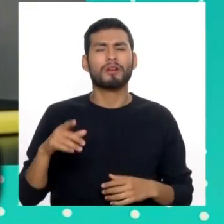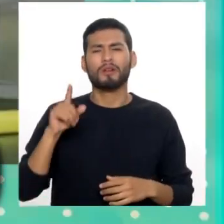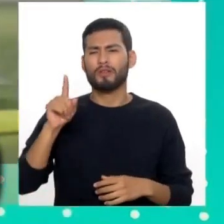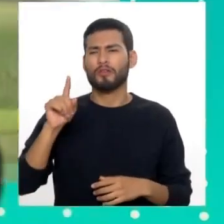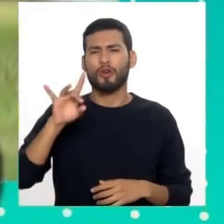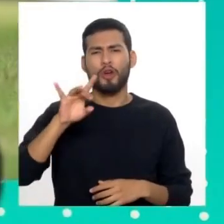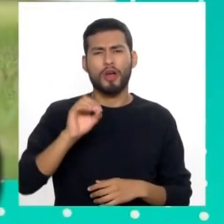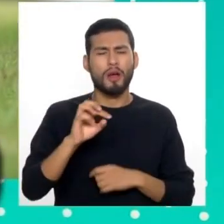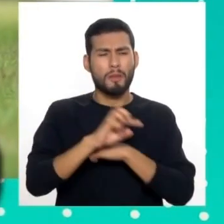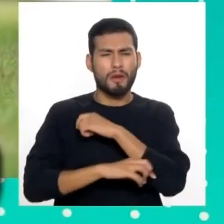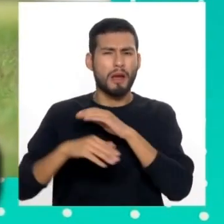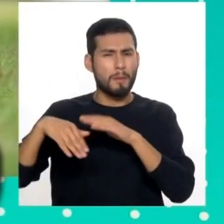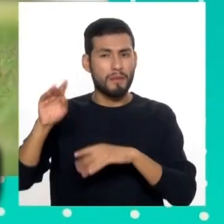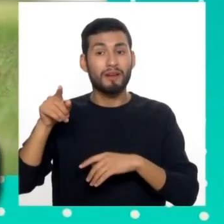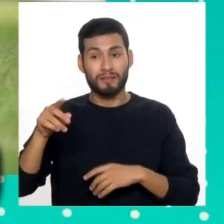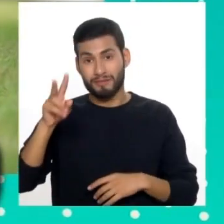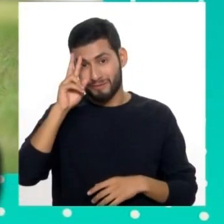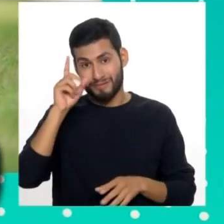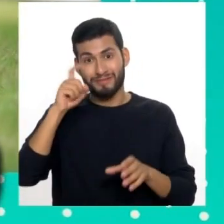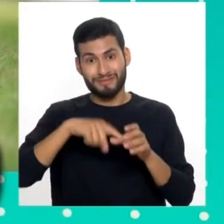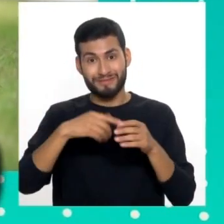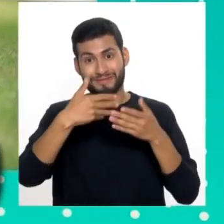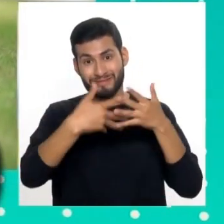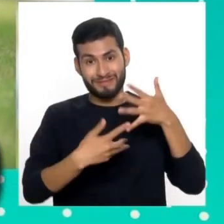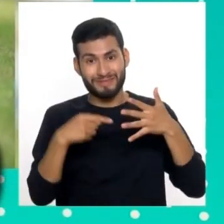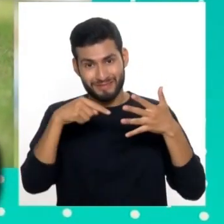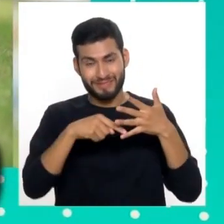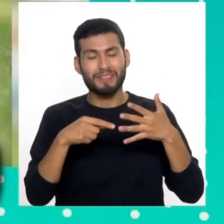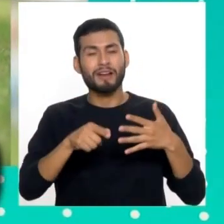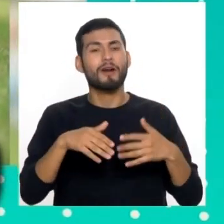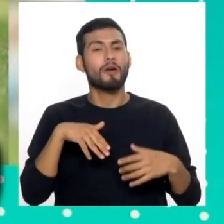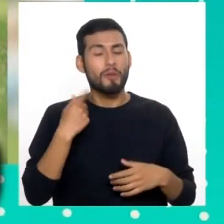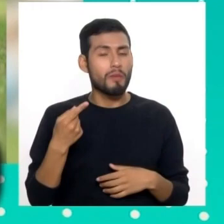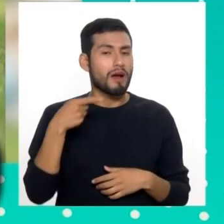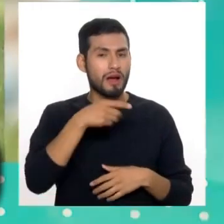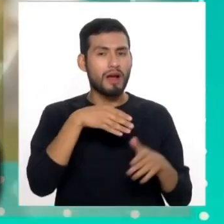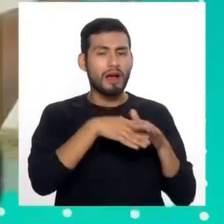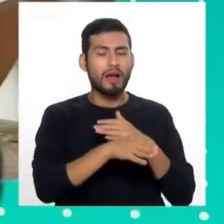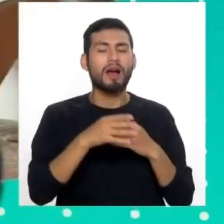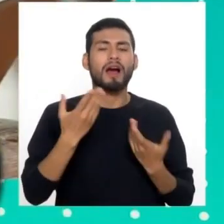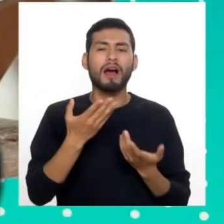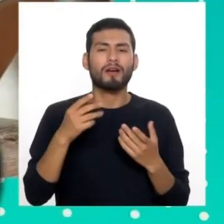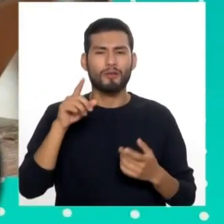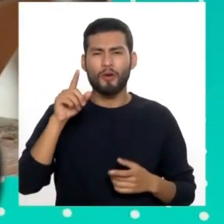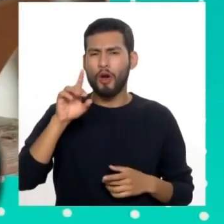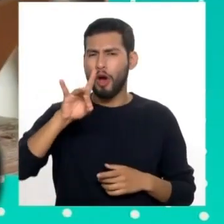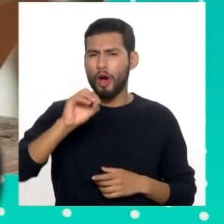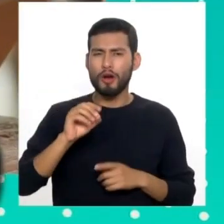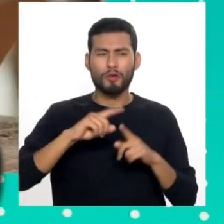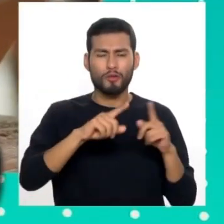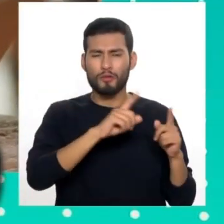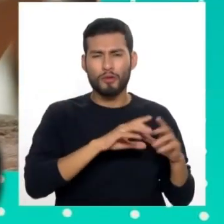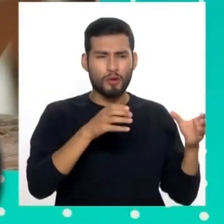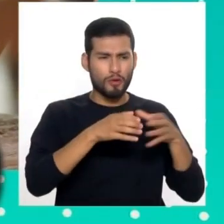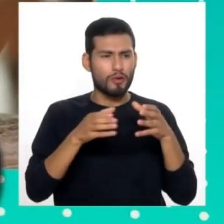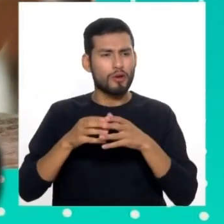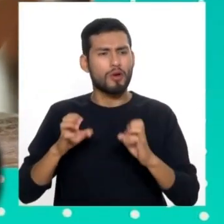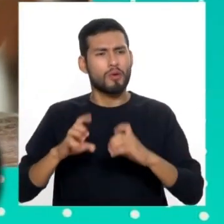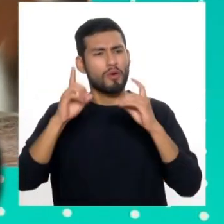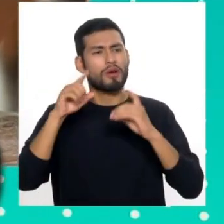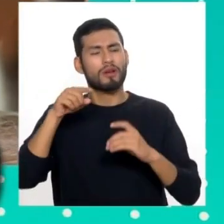180 países, incluido Perú, en el cual se brindará acceso a más de 80 instituciones de educación